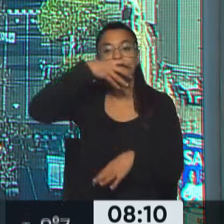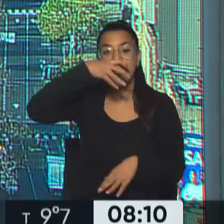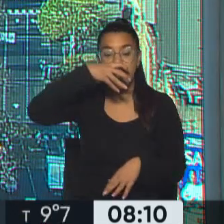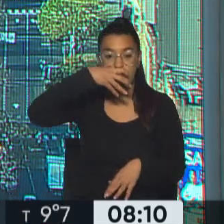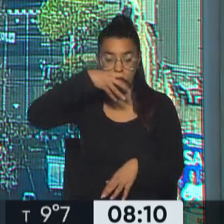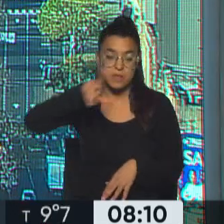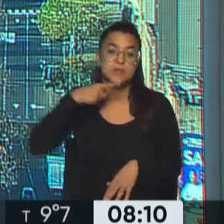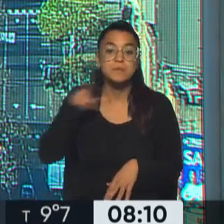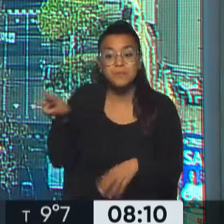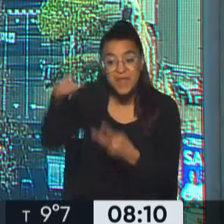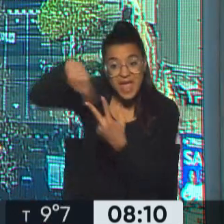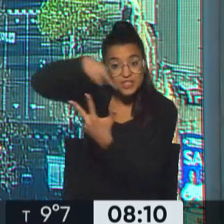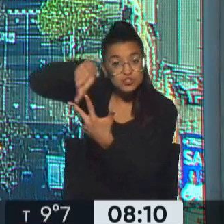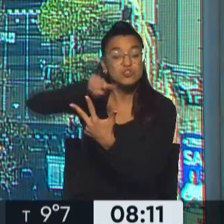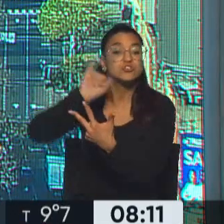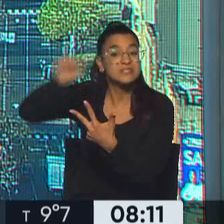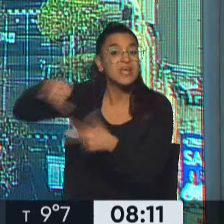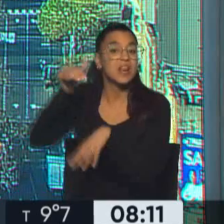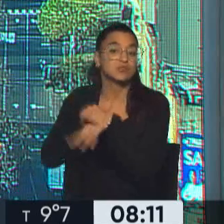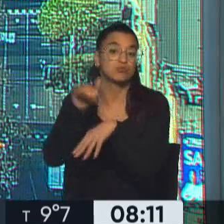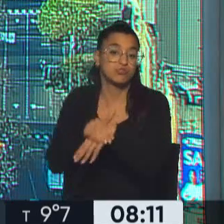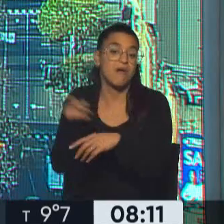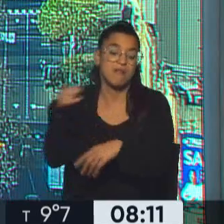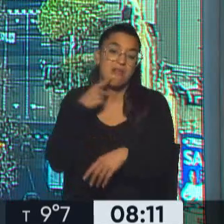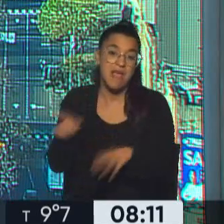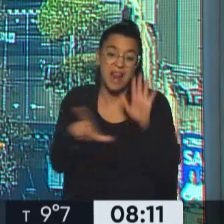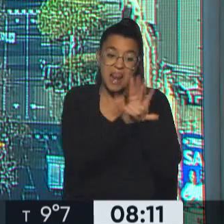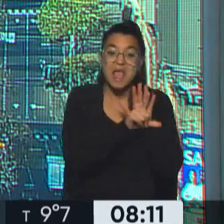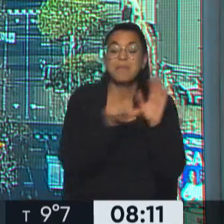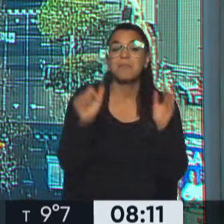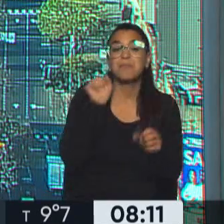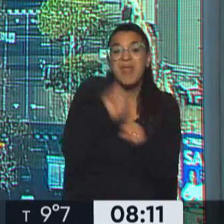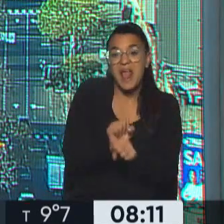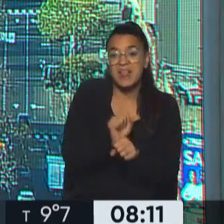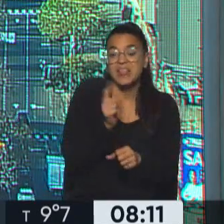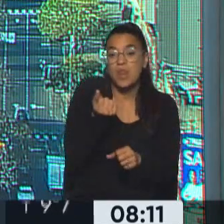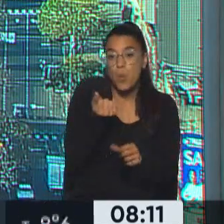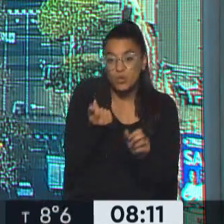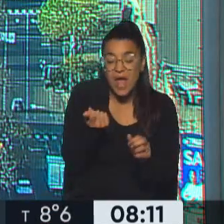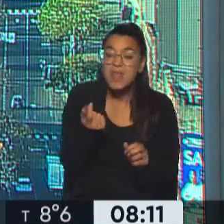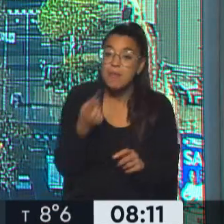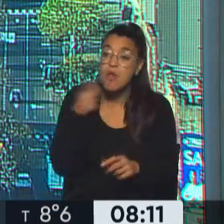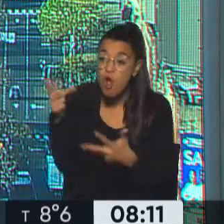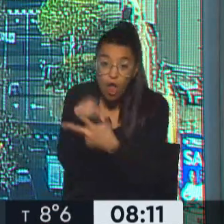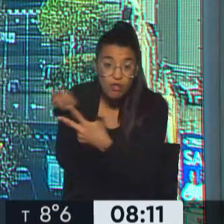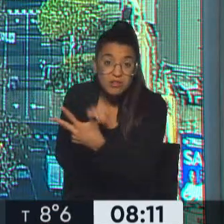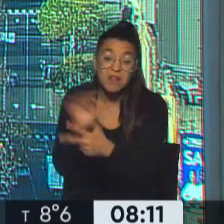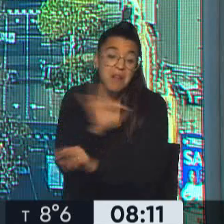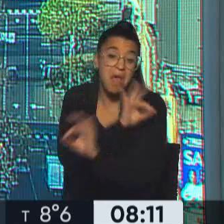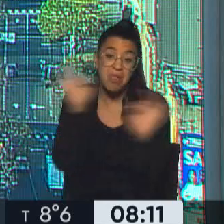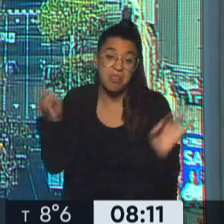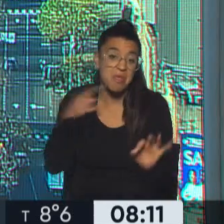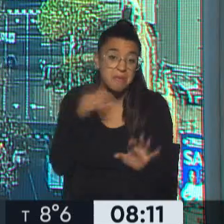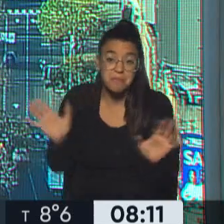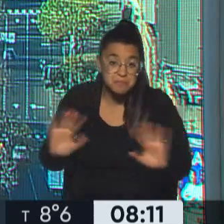Fernández ellos que tenían la responsabilidad Según la ley penal tributaria bueno básicamente cada uno de ellos hizo